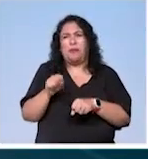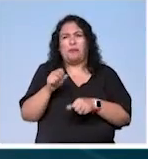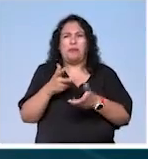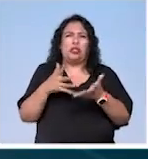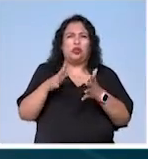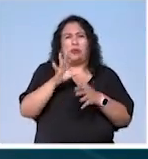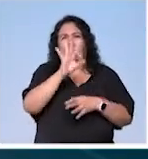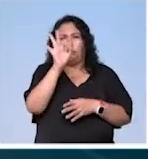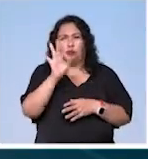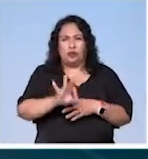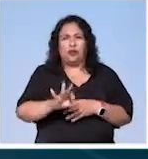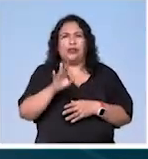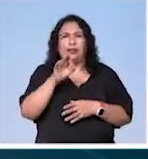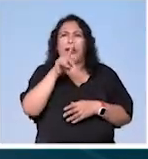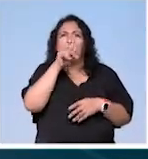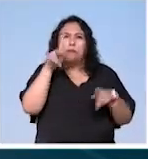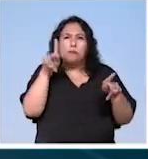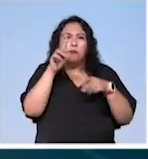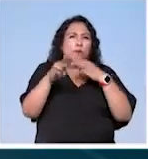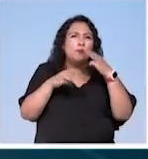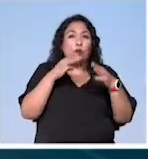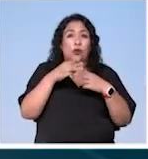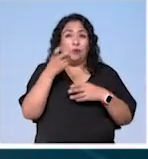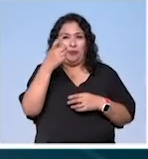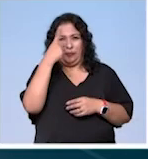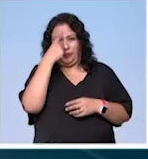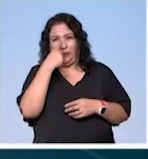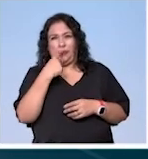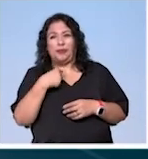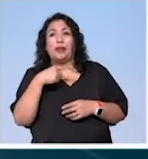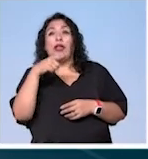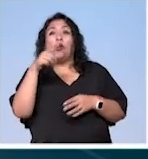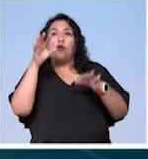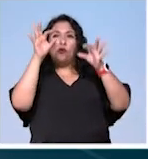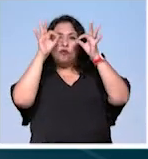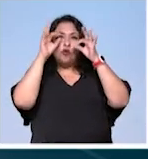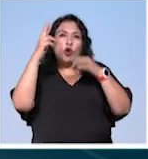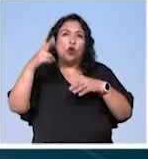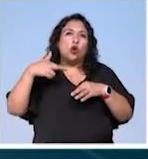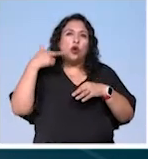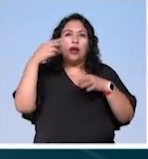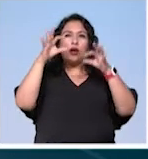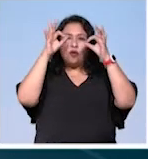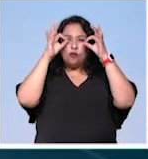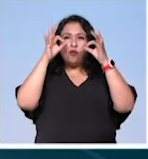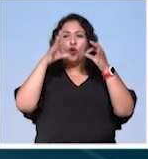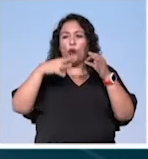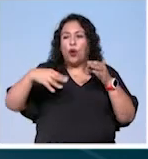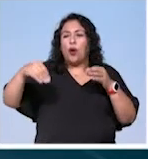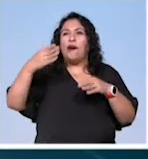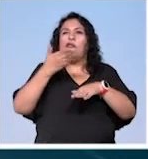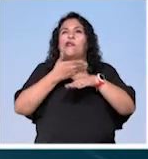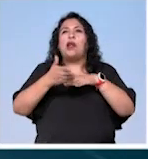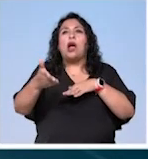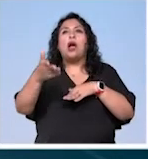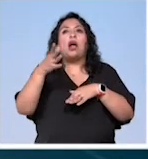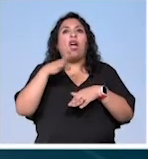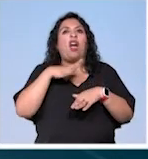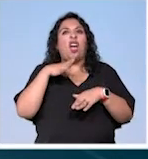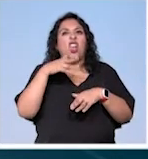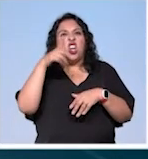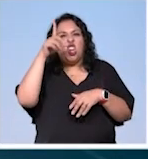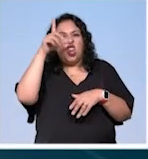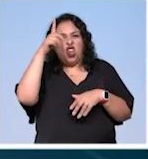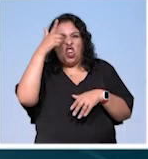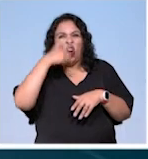las aves del mundo. Bajo este perfil cae el búho real o búho de cola blanca, que es una especie rapaz